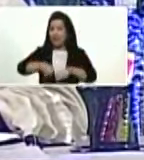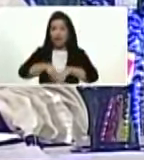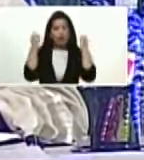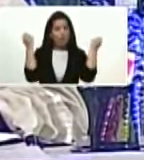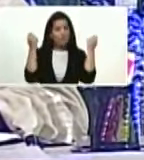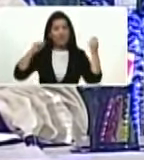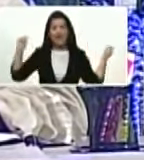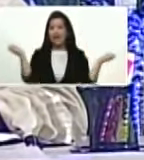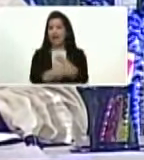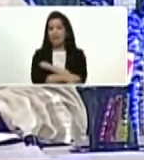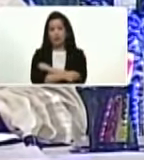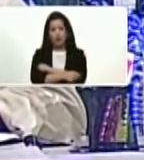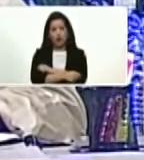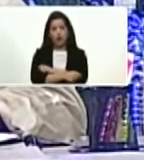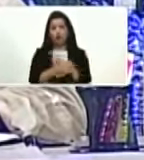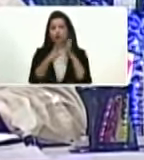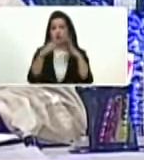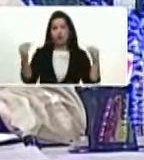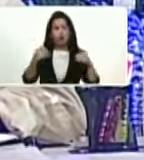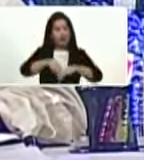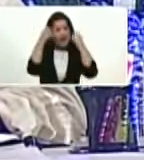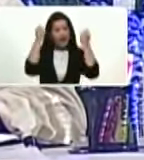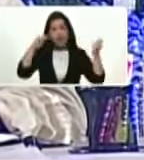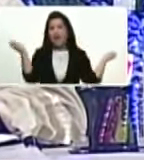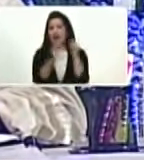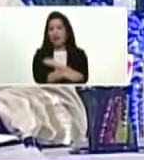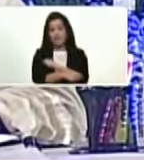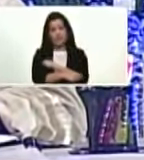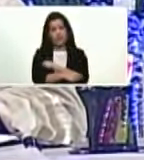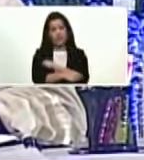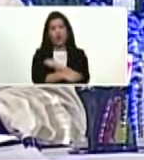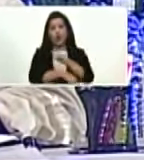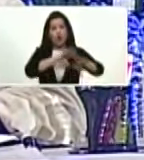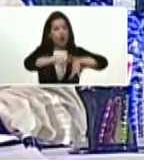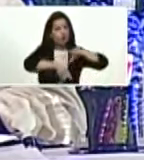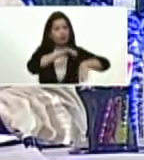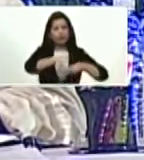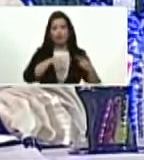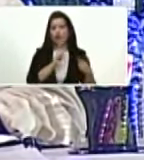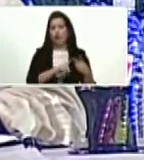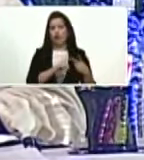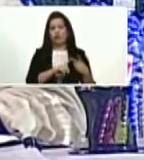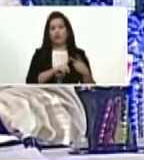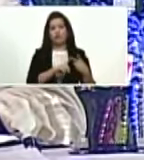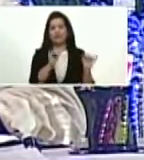romper a todo nivel con la corrupción que ha